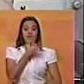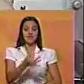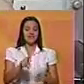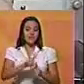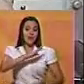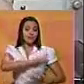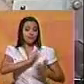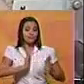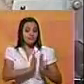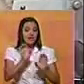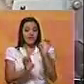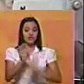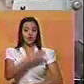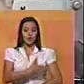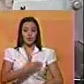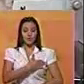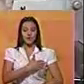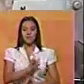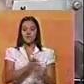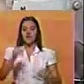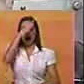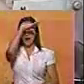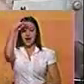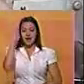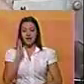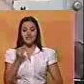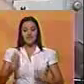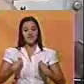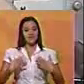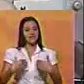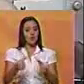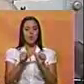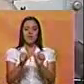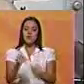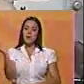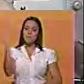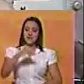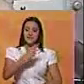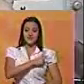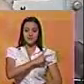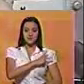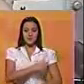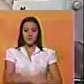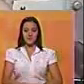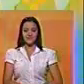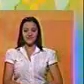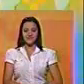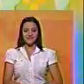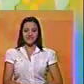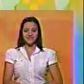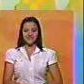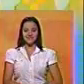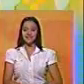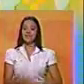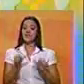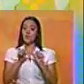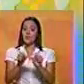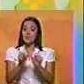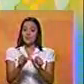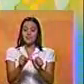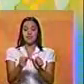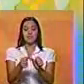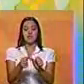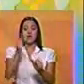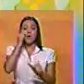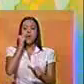una mamografía. Soy Ana Alicia Alba, esto es Vida y Salud y continuamos con mucho más del noticiero Venevisión. Para contarles, amigos,